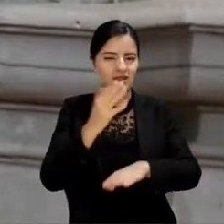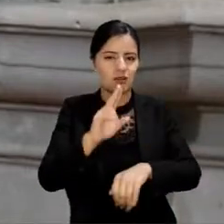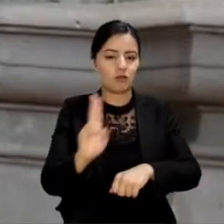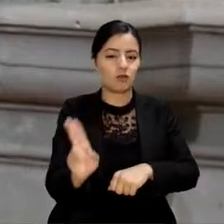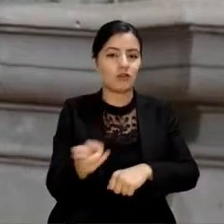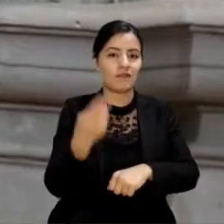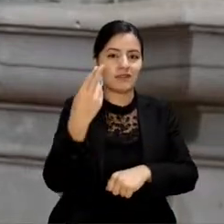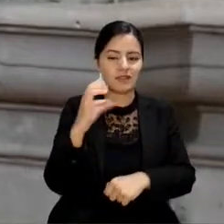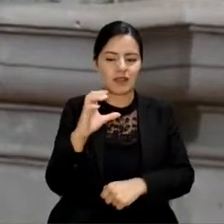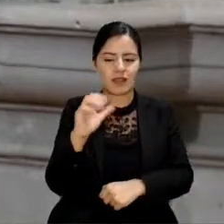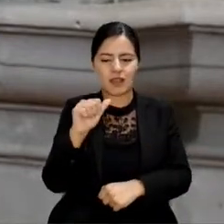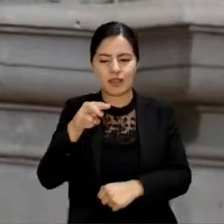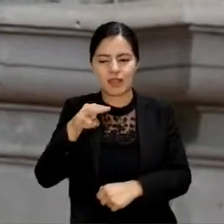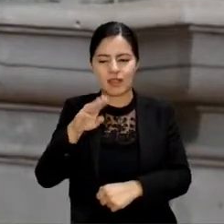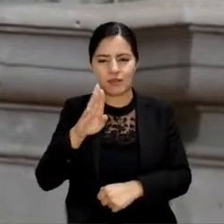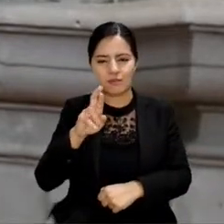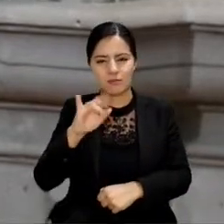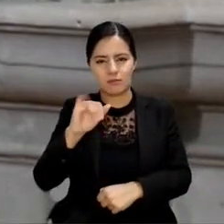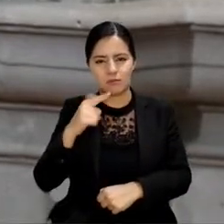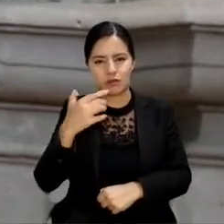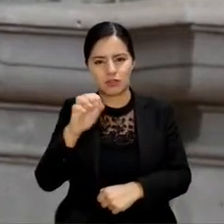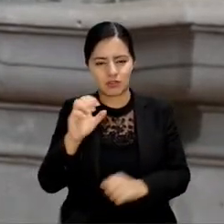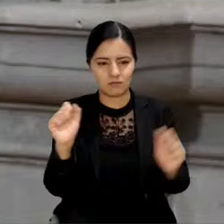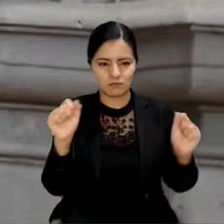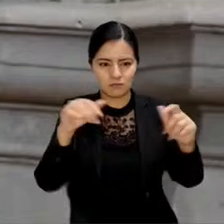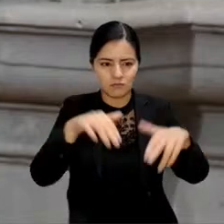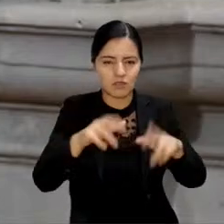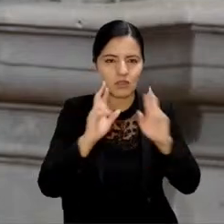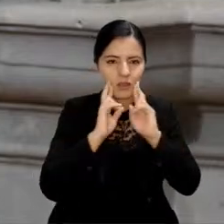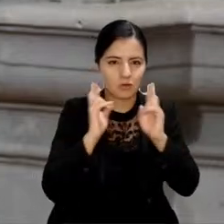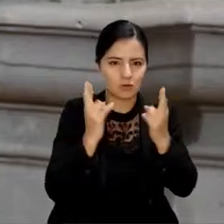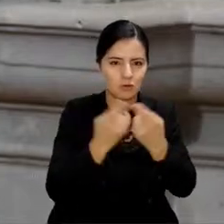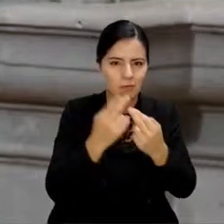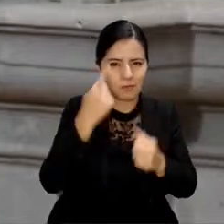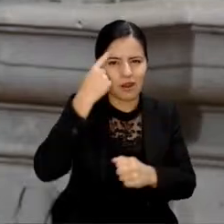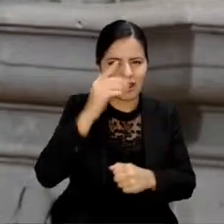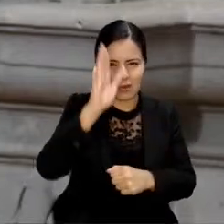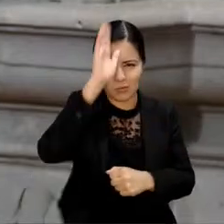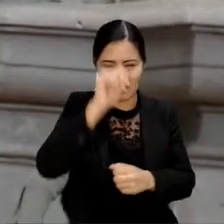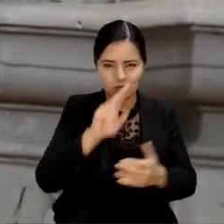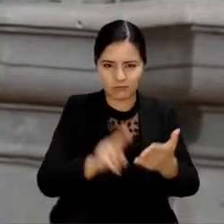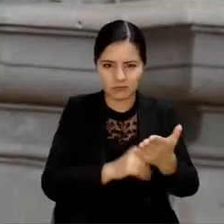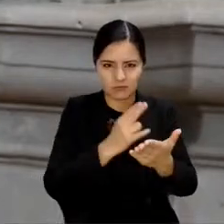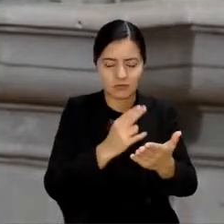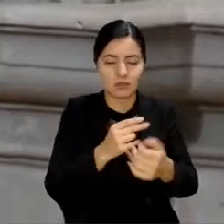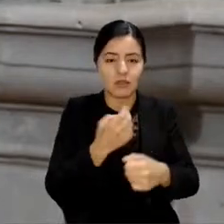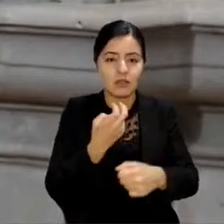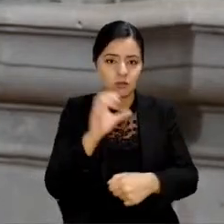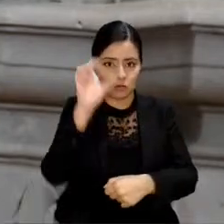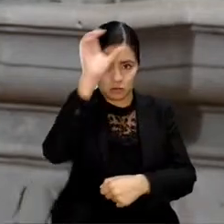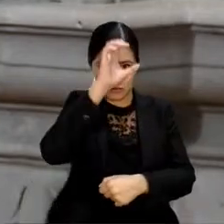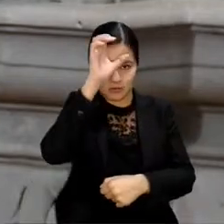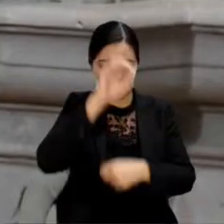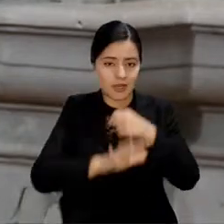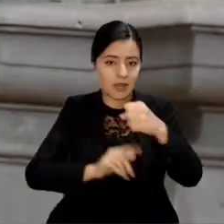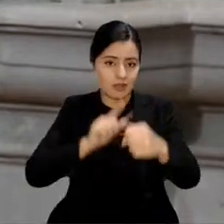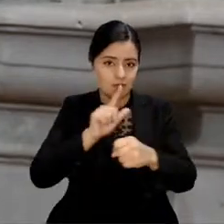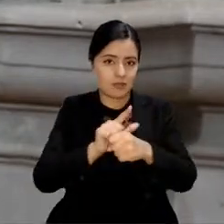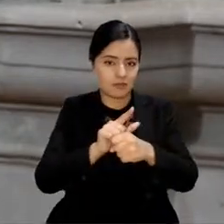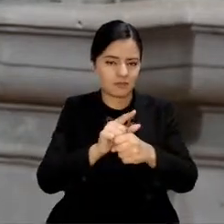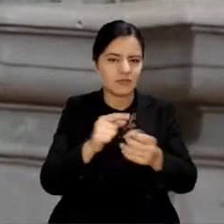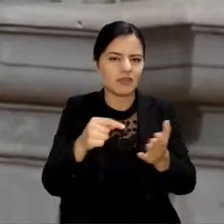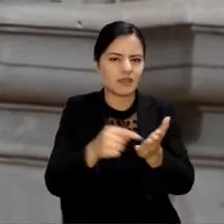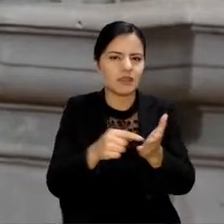reunió en la Universidad de Cambridge para firmar la Declaración de Cambridge sobre la conciencia animal.